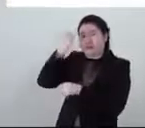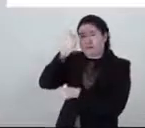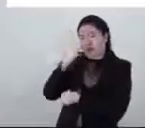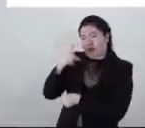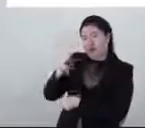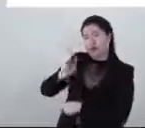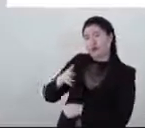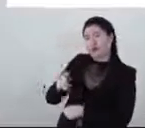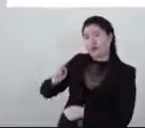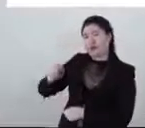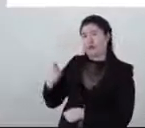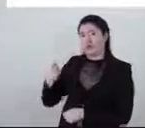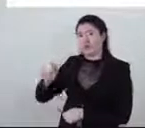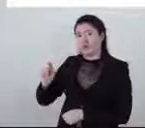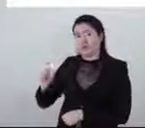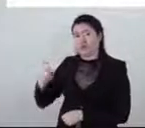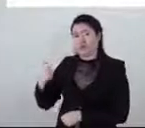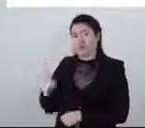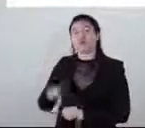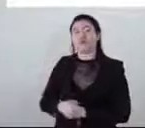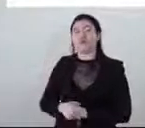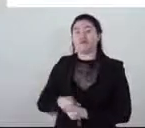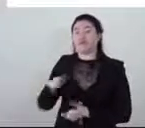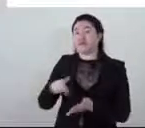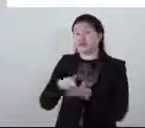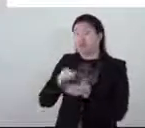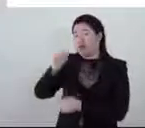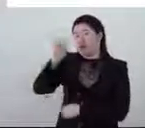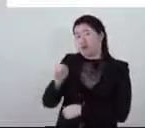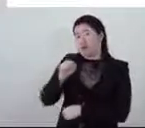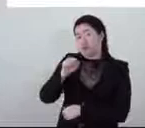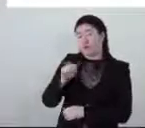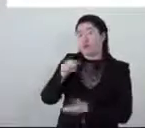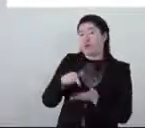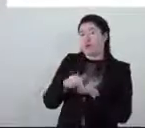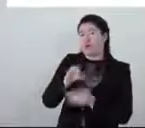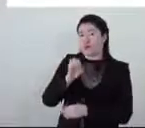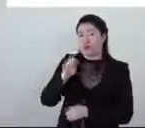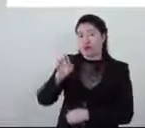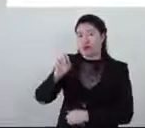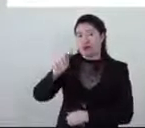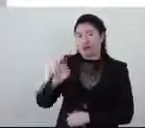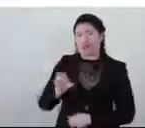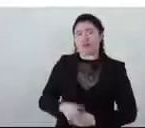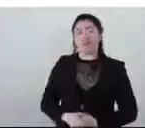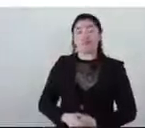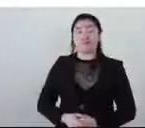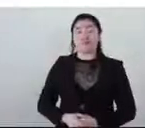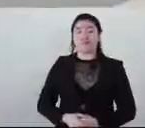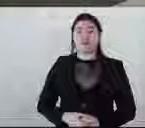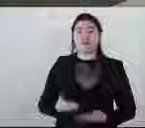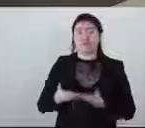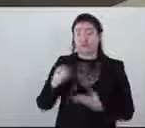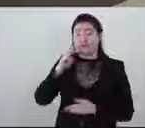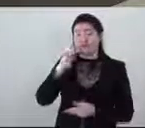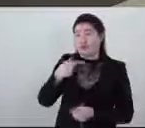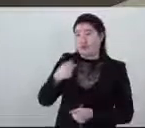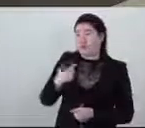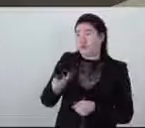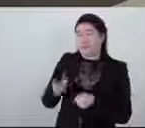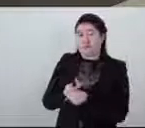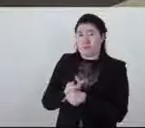figura 4.1.27, trave de acero principal, lado sur de la parte oeste. Y de aquí voy a